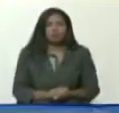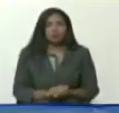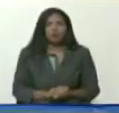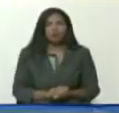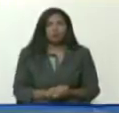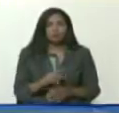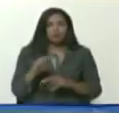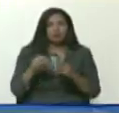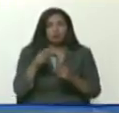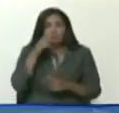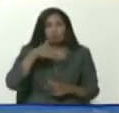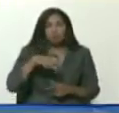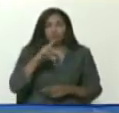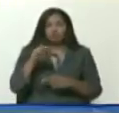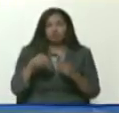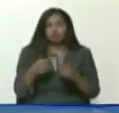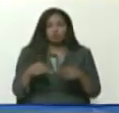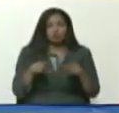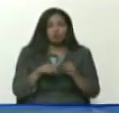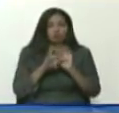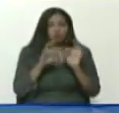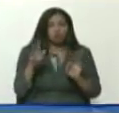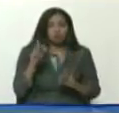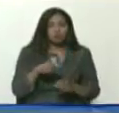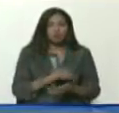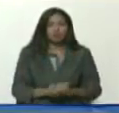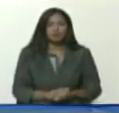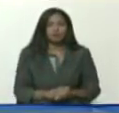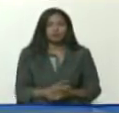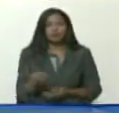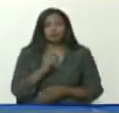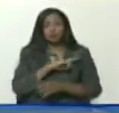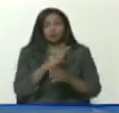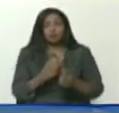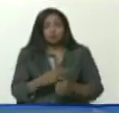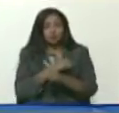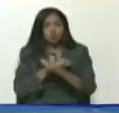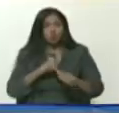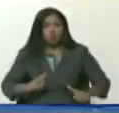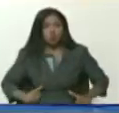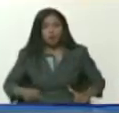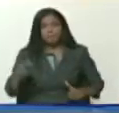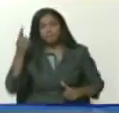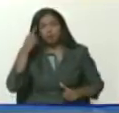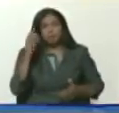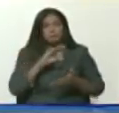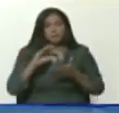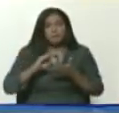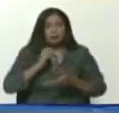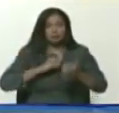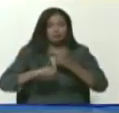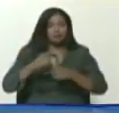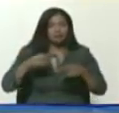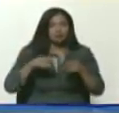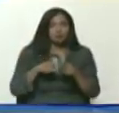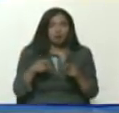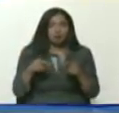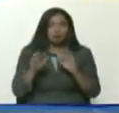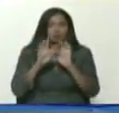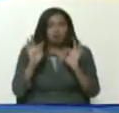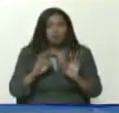ningún pueblo. Y eso jamás ocurrirá. Nuestra Fuerza Armada Nacional Bolivariana, en su concepto estratégico de defensa, es un